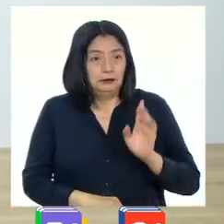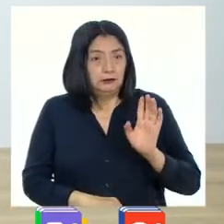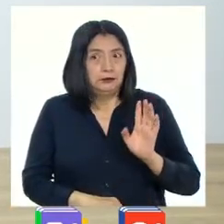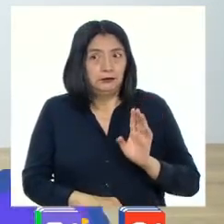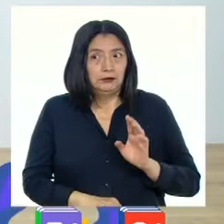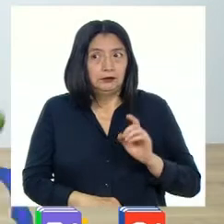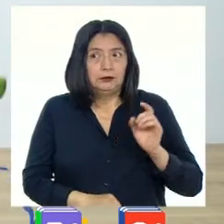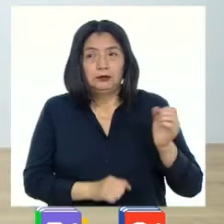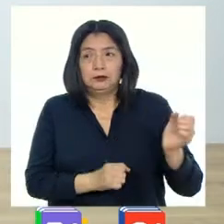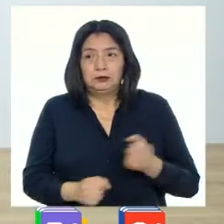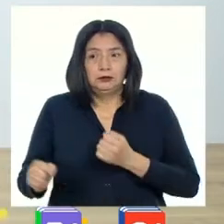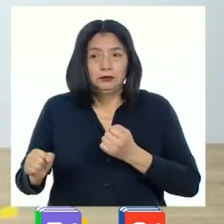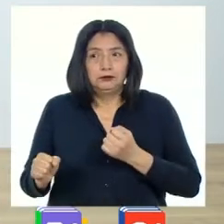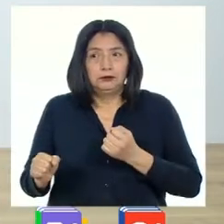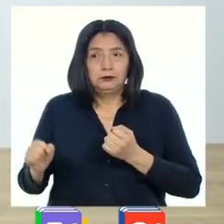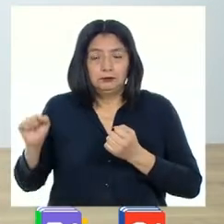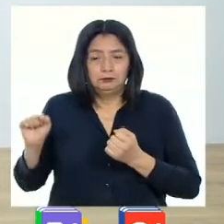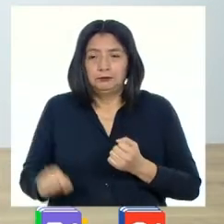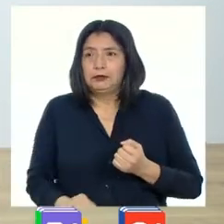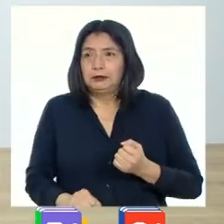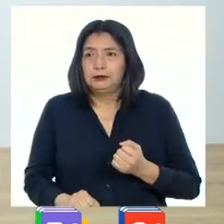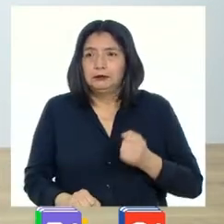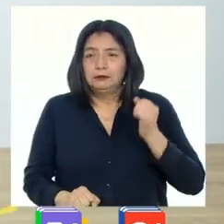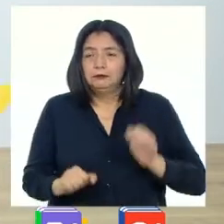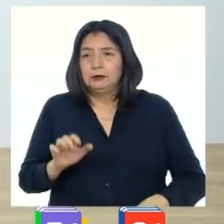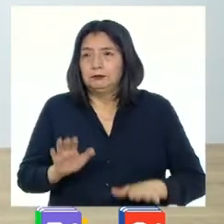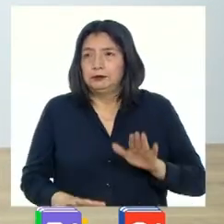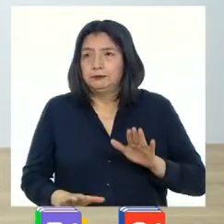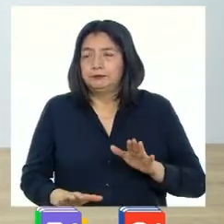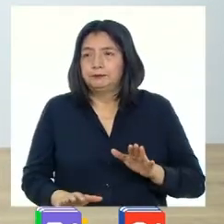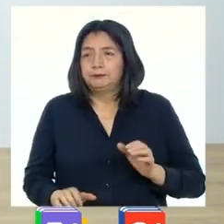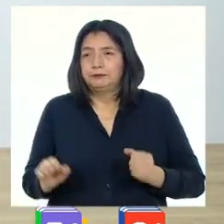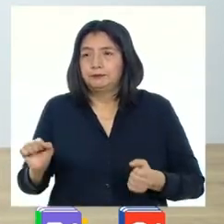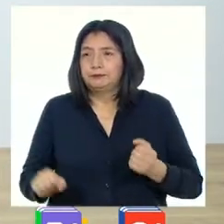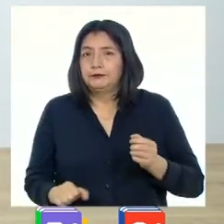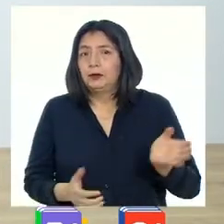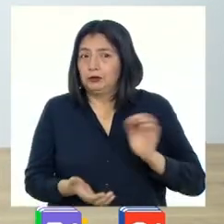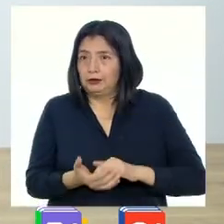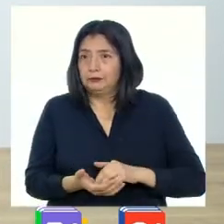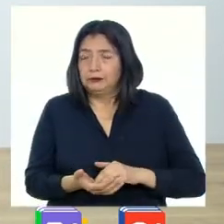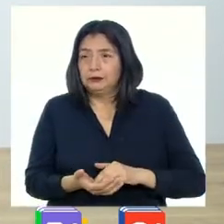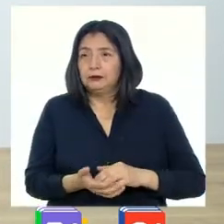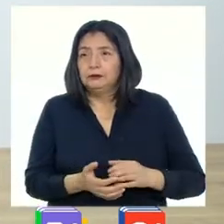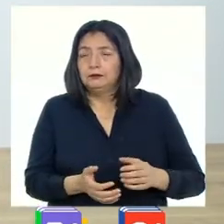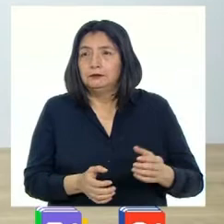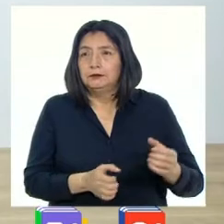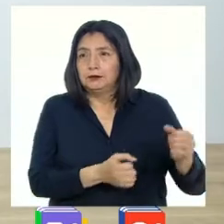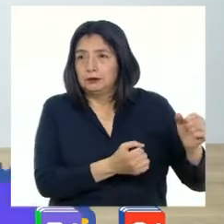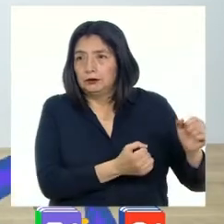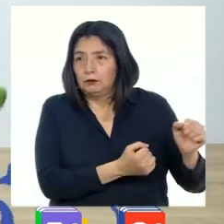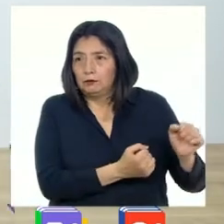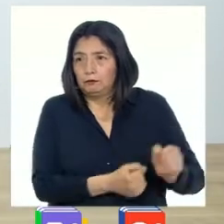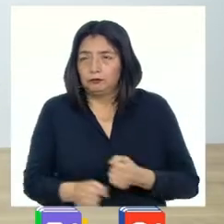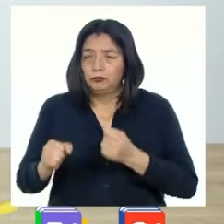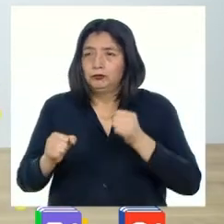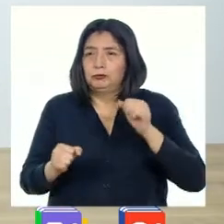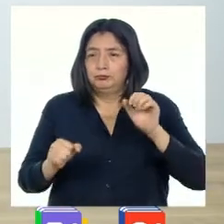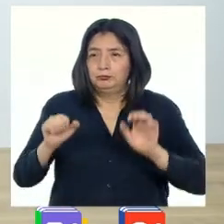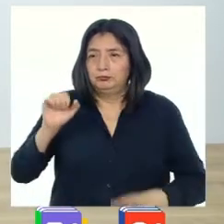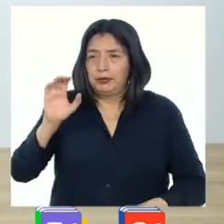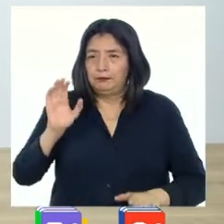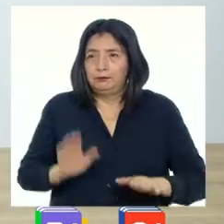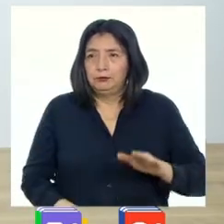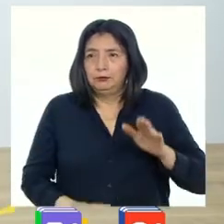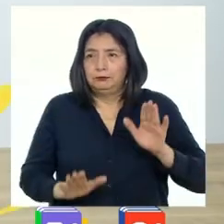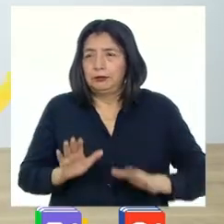Entonces, K y boom, boom, K. Una vez más, repito, vamos. K